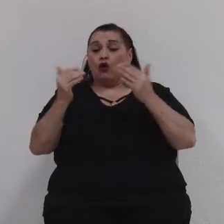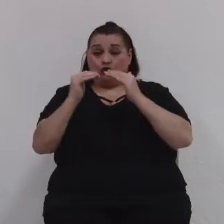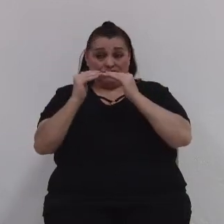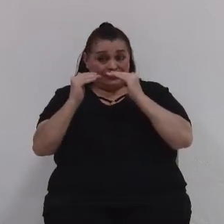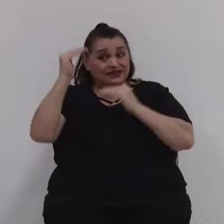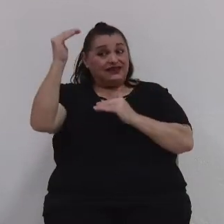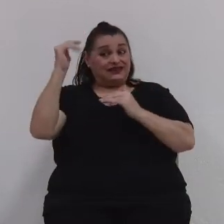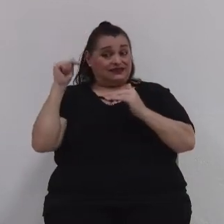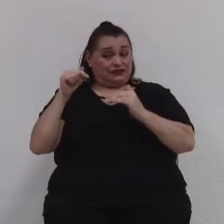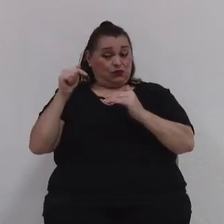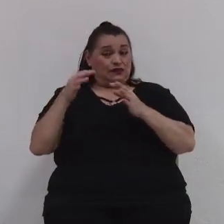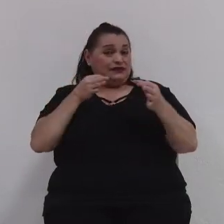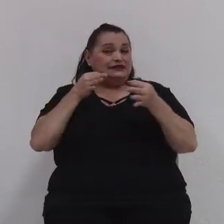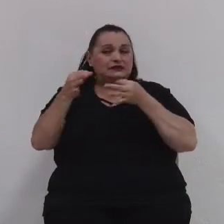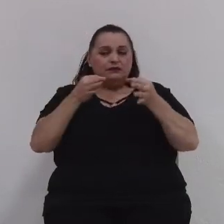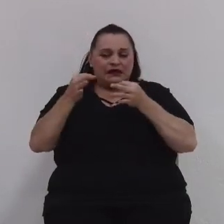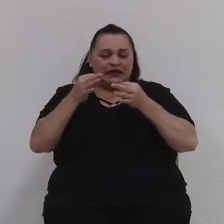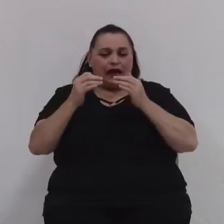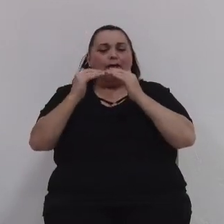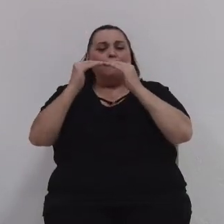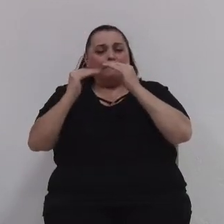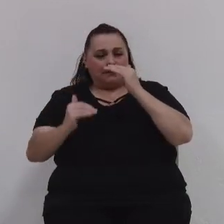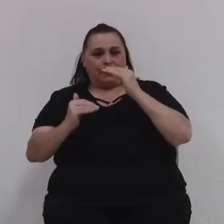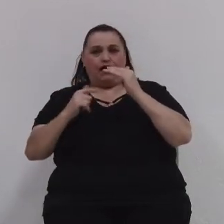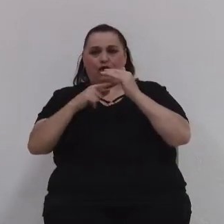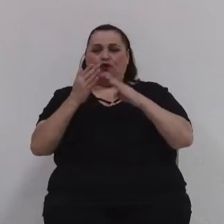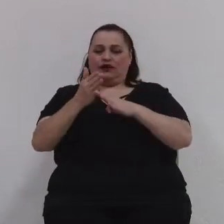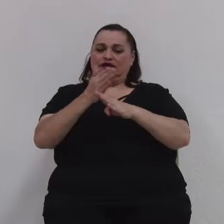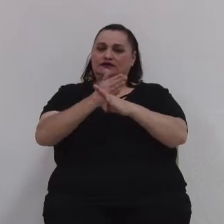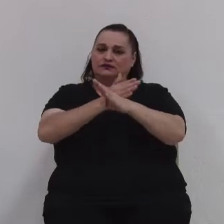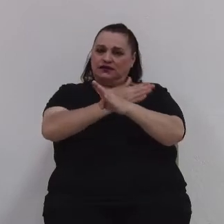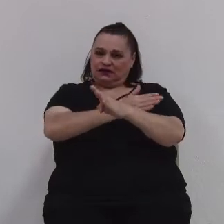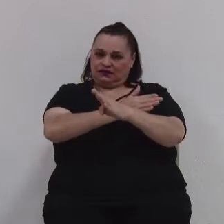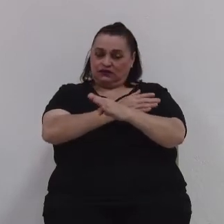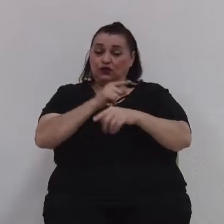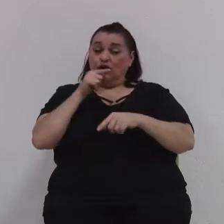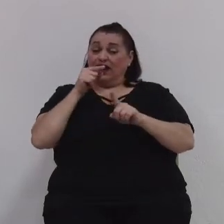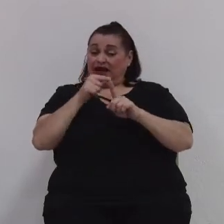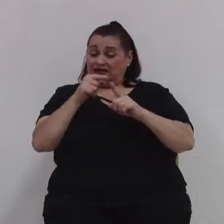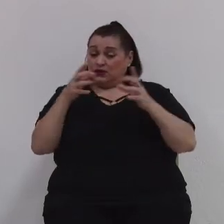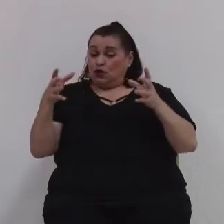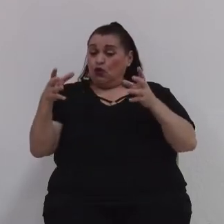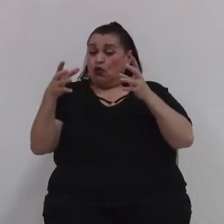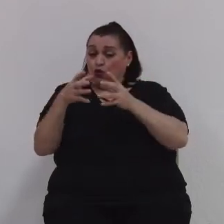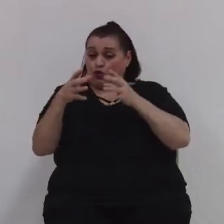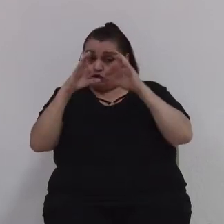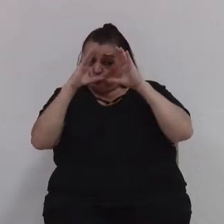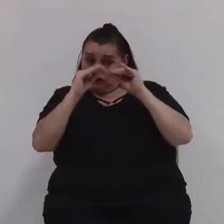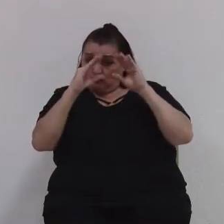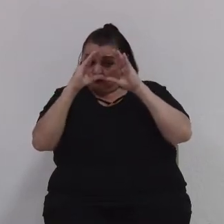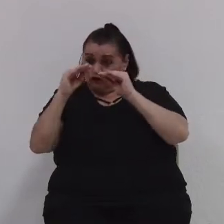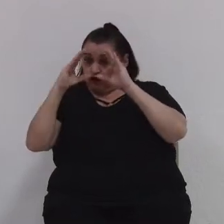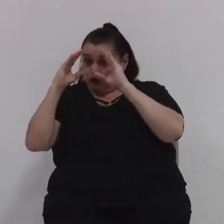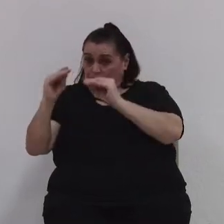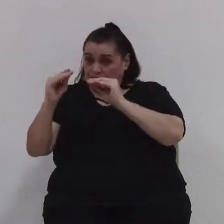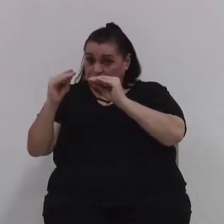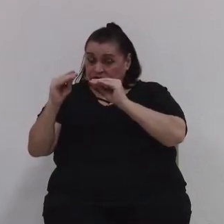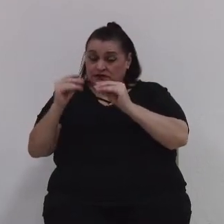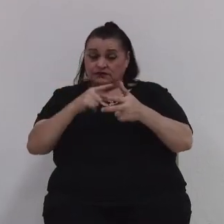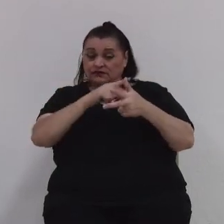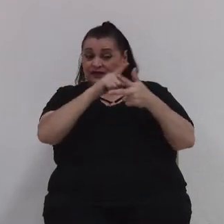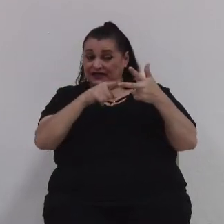desigualdad explica el bajo crecimiento. Y es ese conjunto de informes los